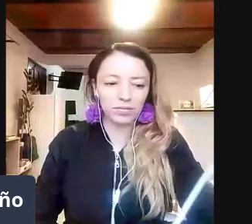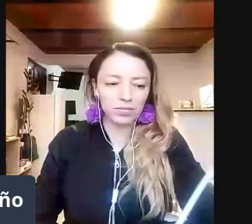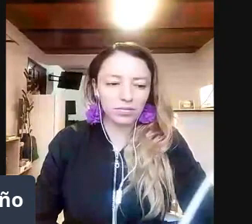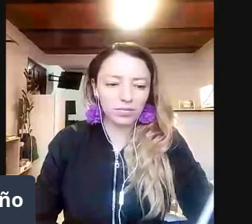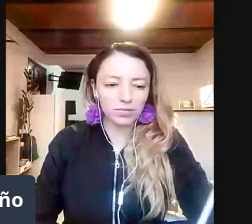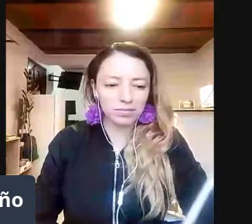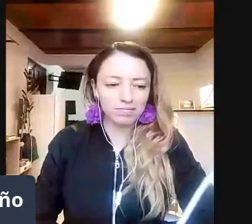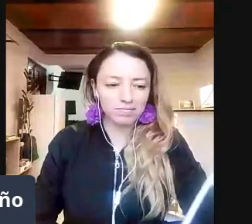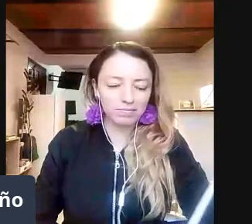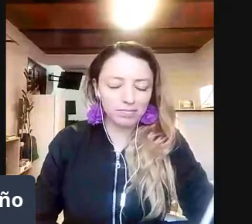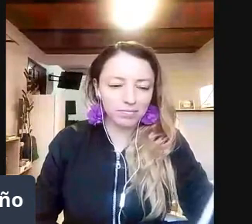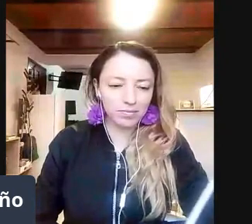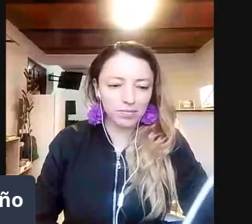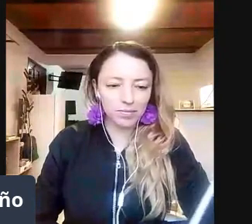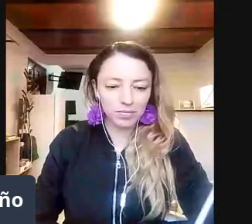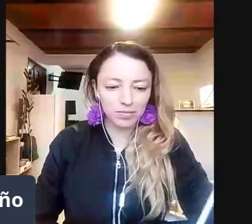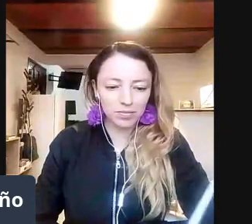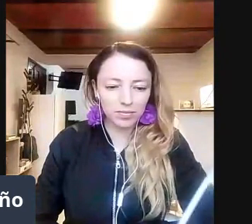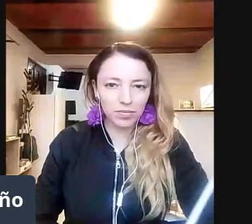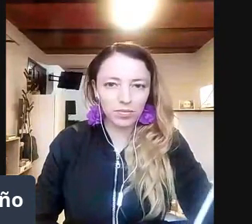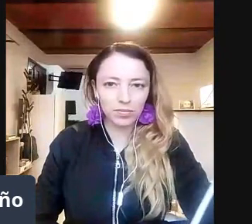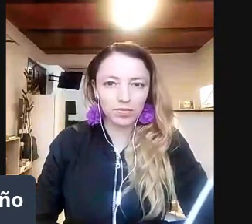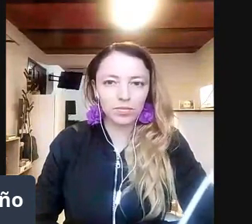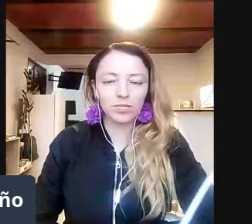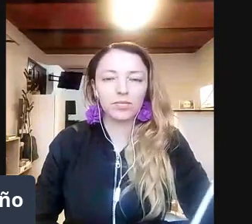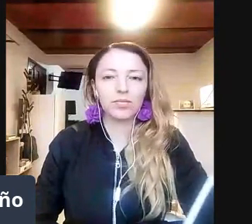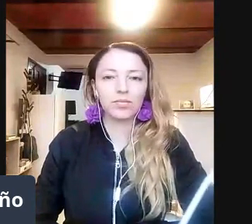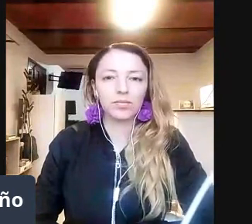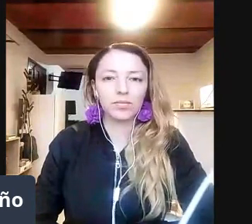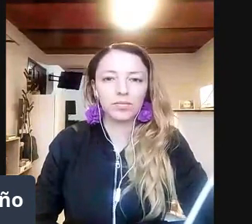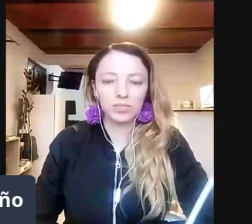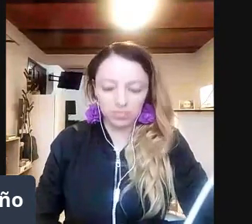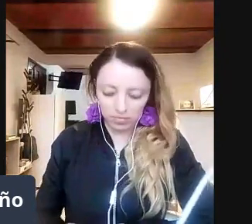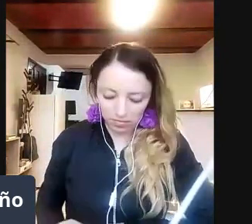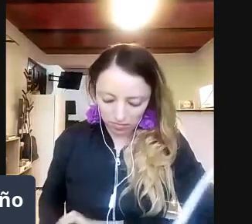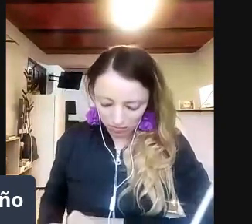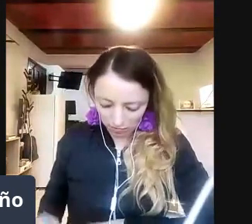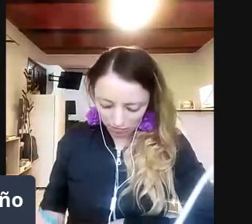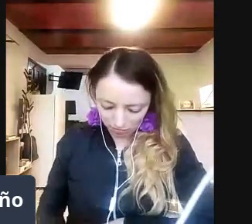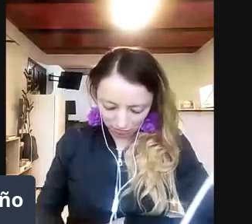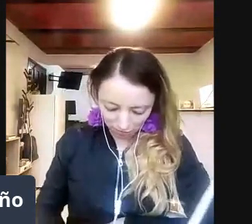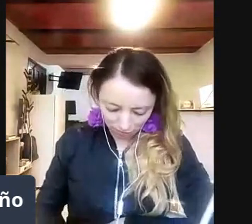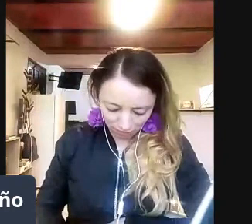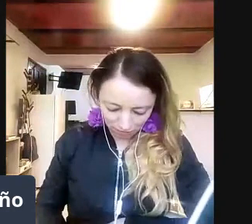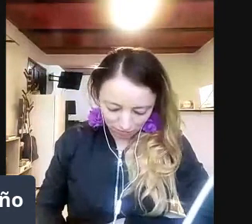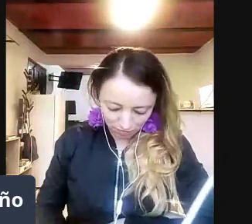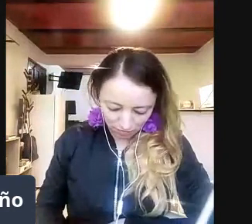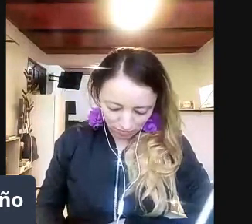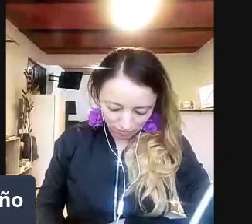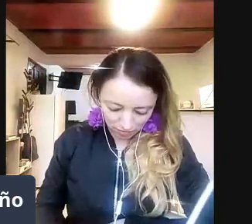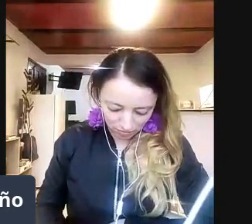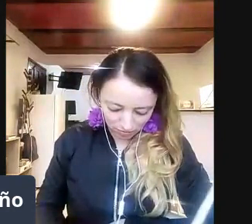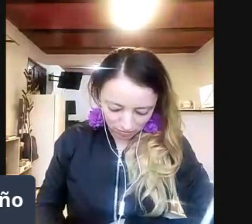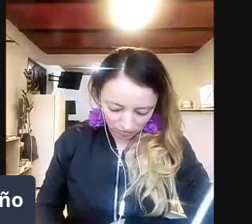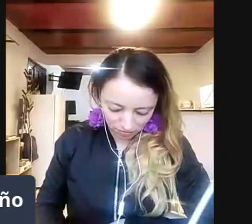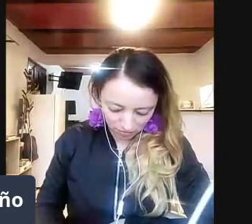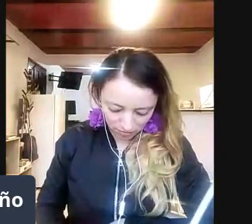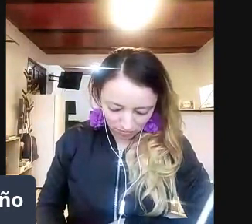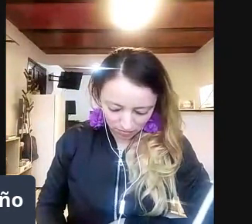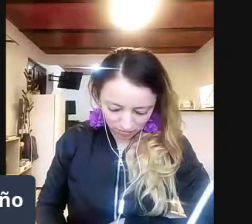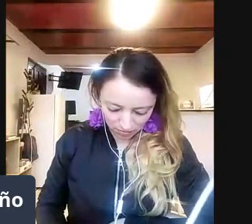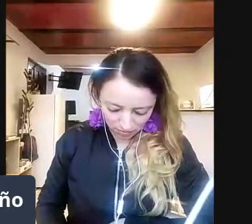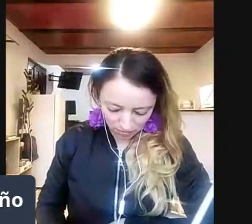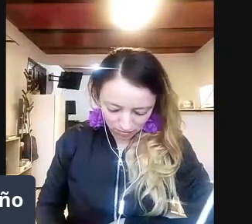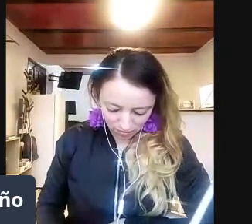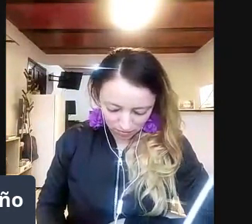no puedo mostrar como algo que no es una época histórica más o menos precisamente entró esta novela